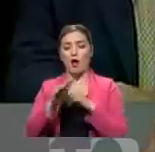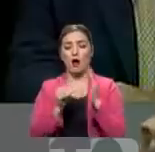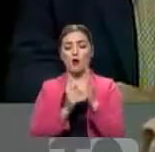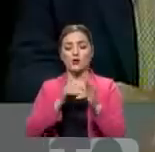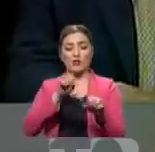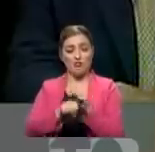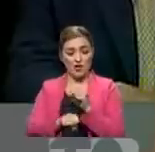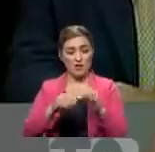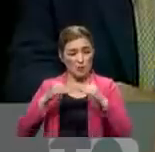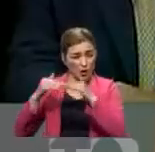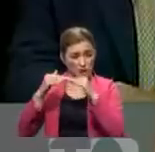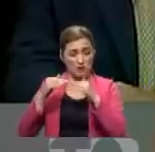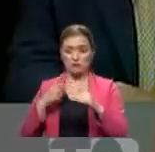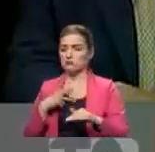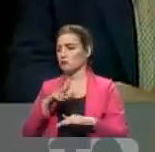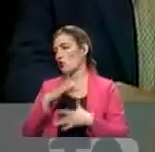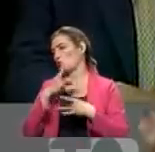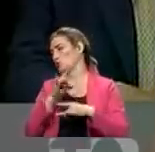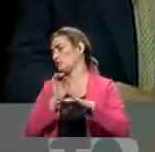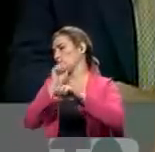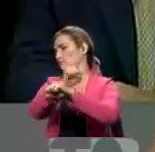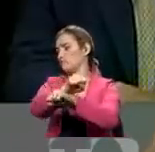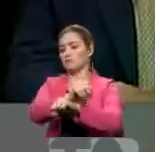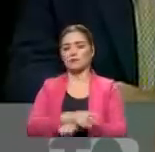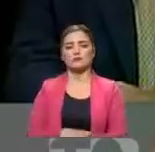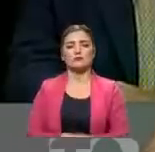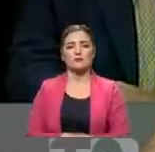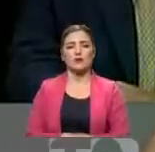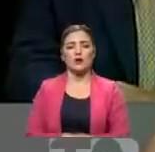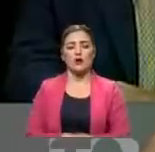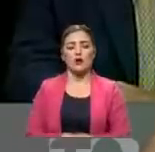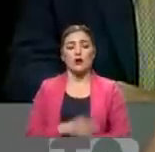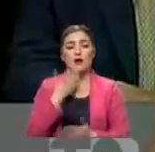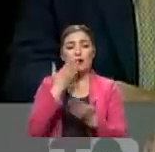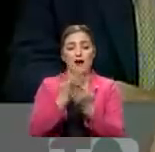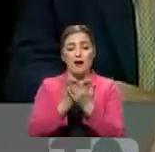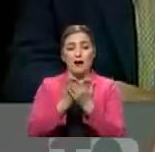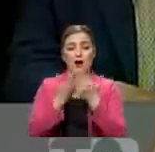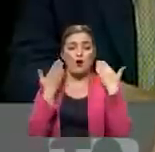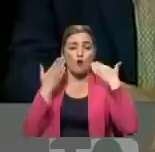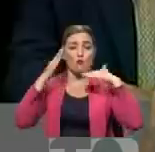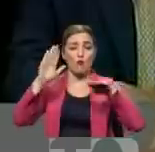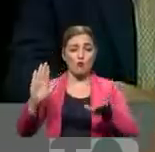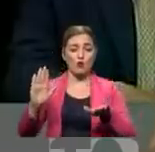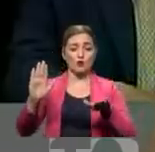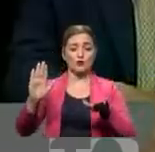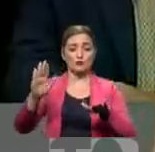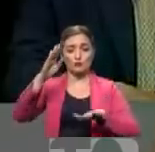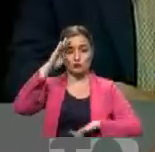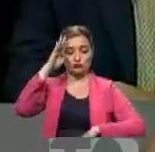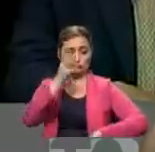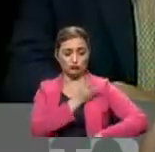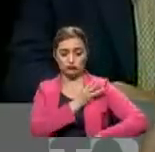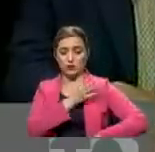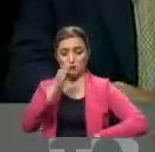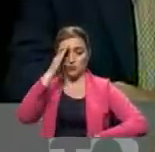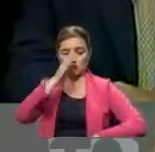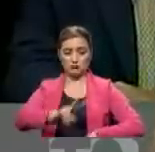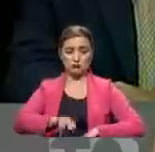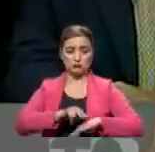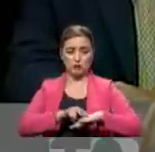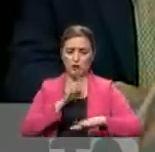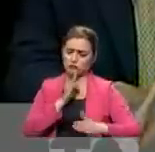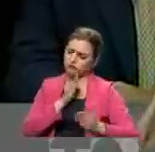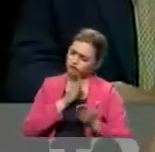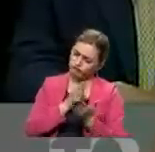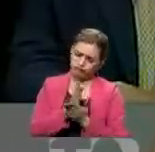Quiero destacar y agradecer el compromiso de las Fuerzas Armadas y de la Policía Nacional, quienes con absoluta